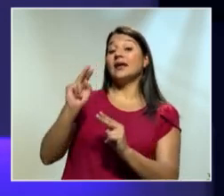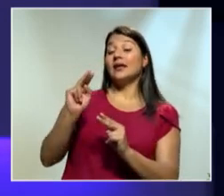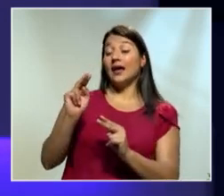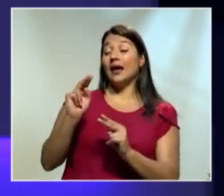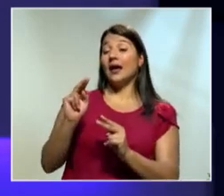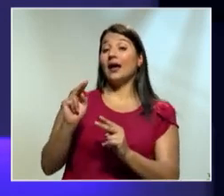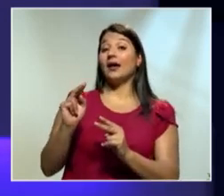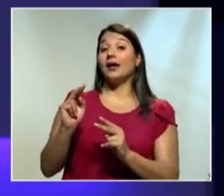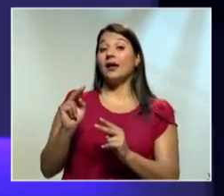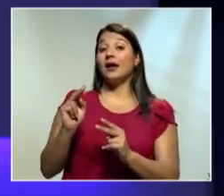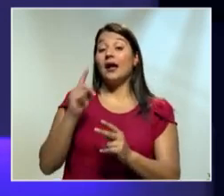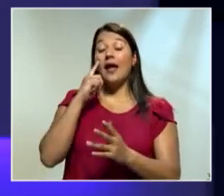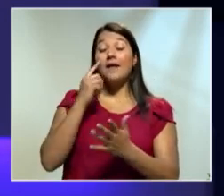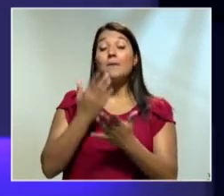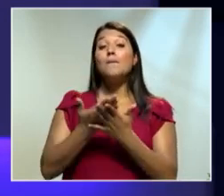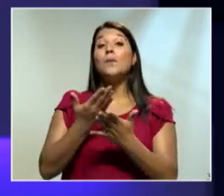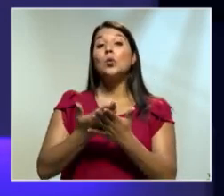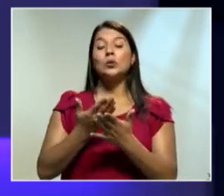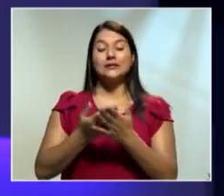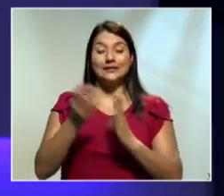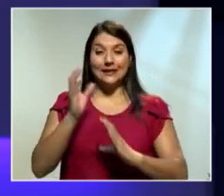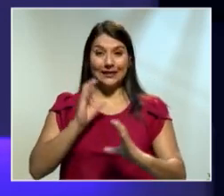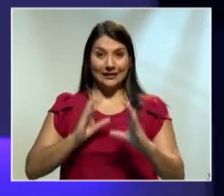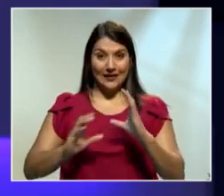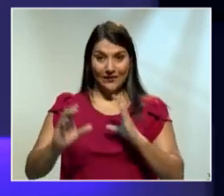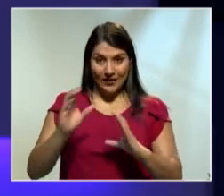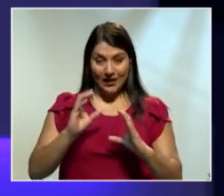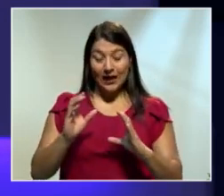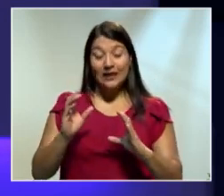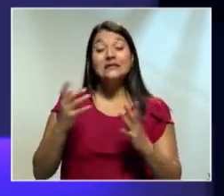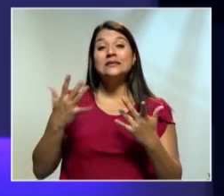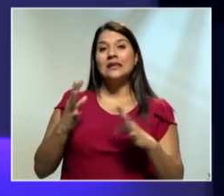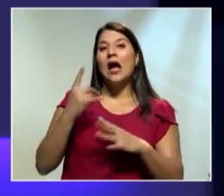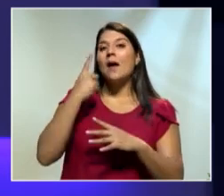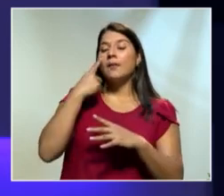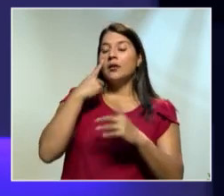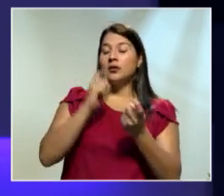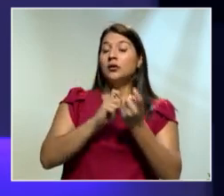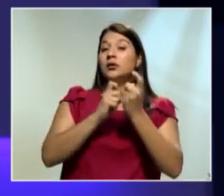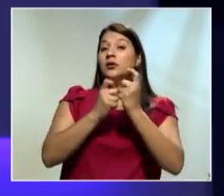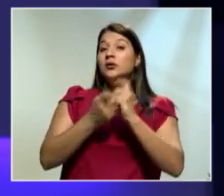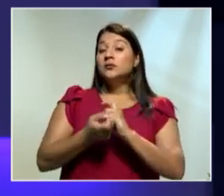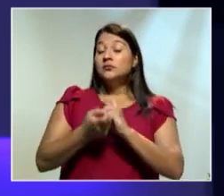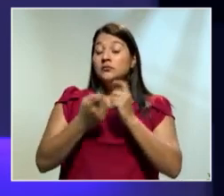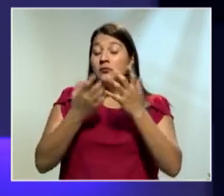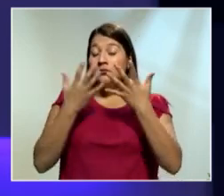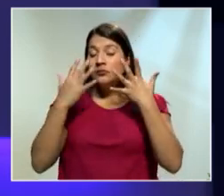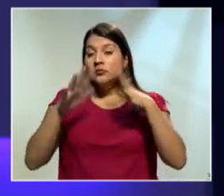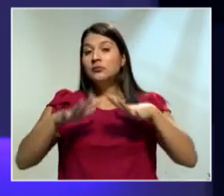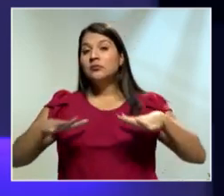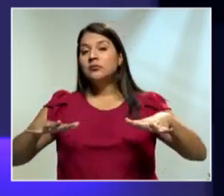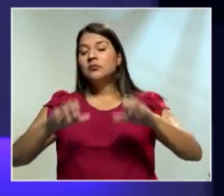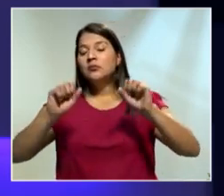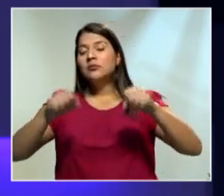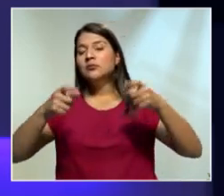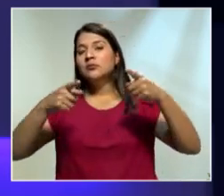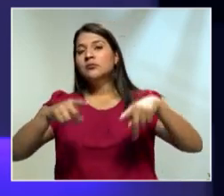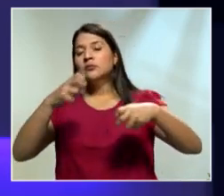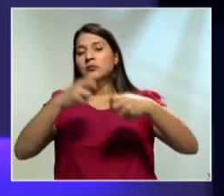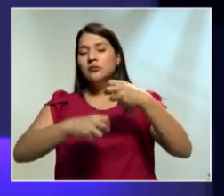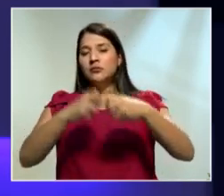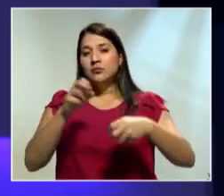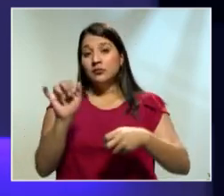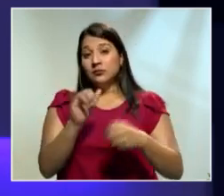de que el cambio climático iba a provocar una crisis y una emergencia, que es donde estamos hoy.